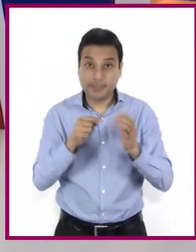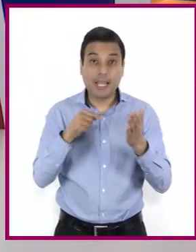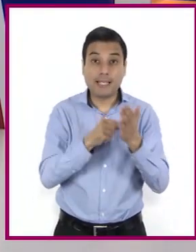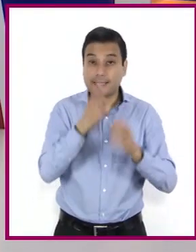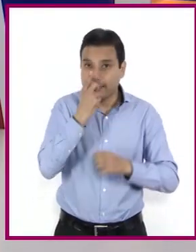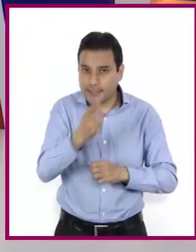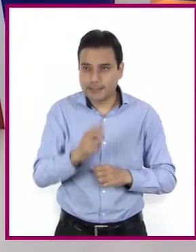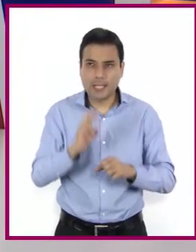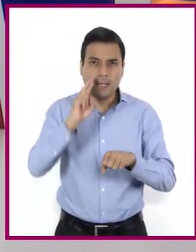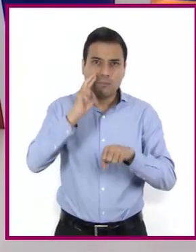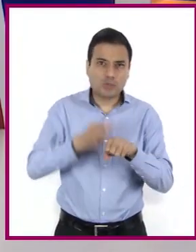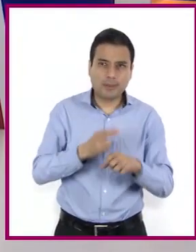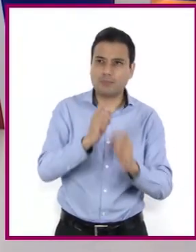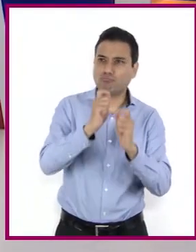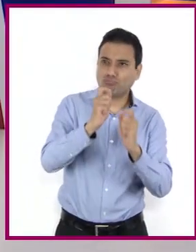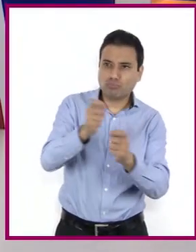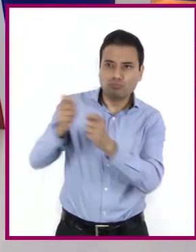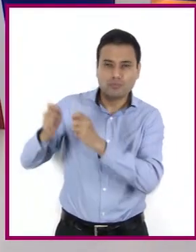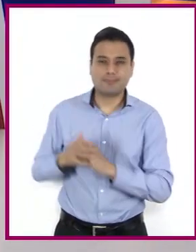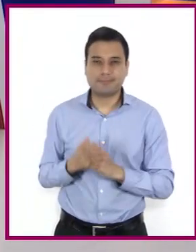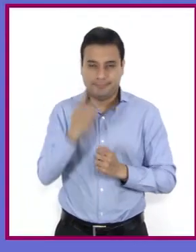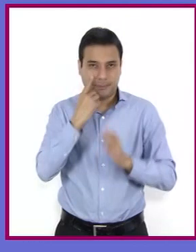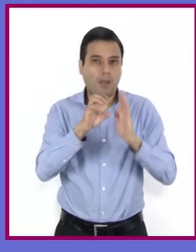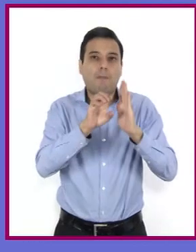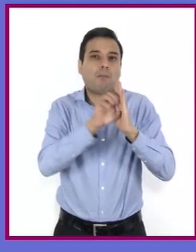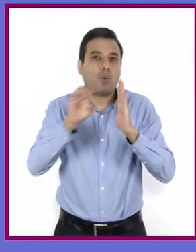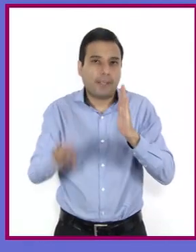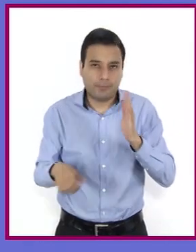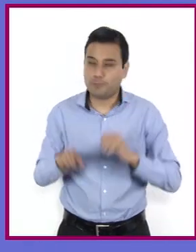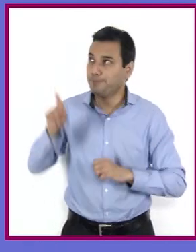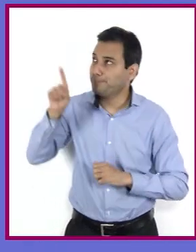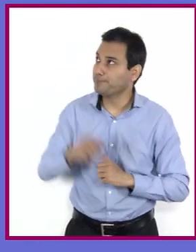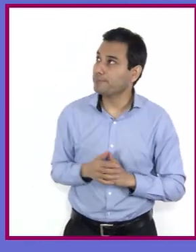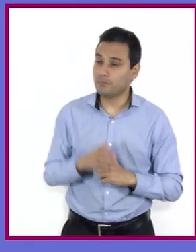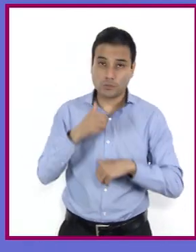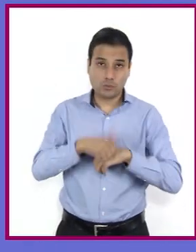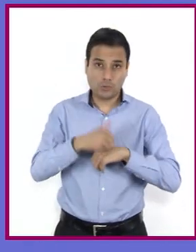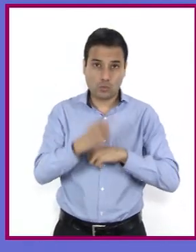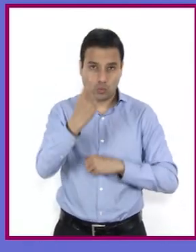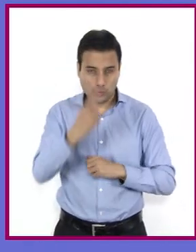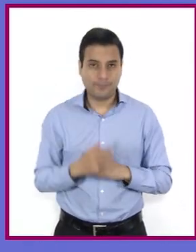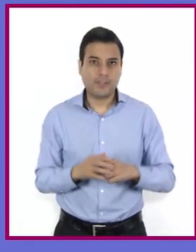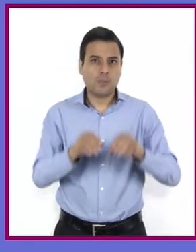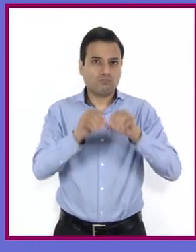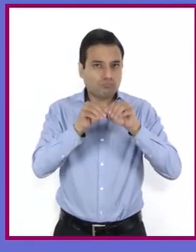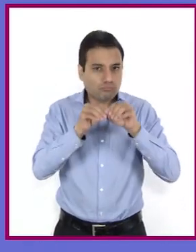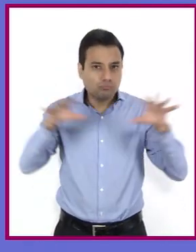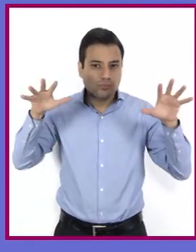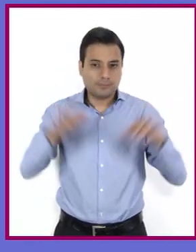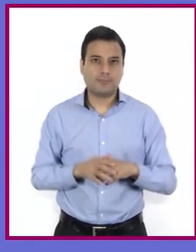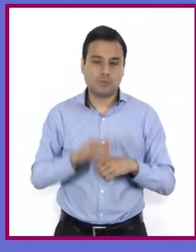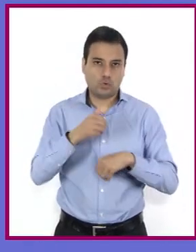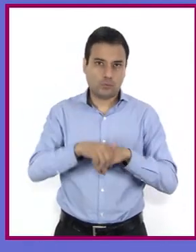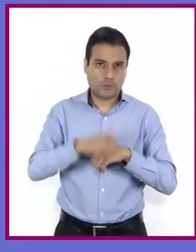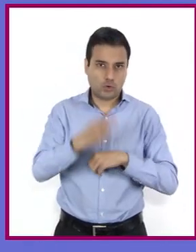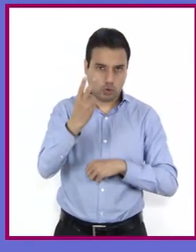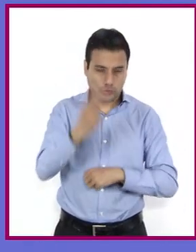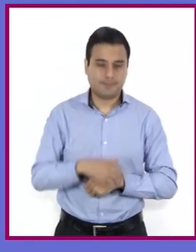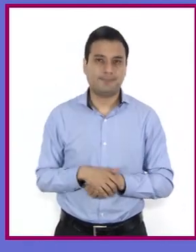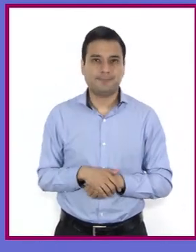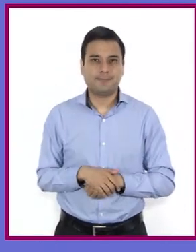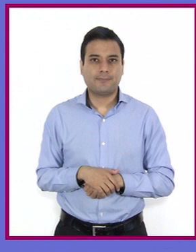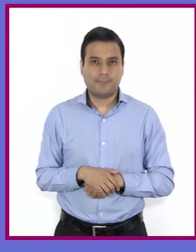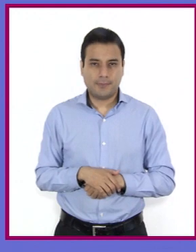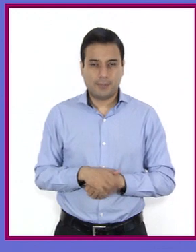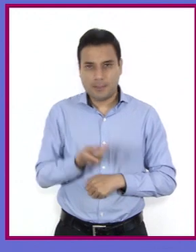las tareas de seguimiento a realizar. Por ejemplo, 1. Difusión de la campaña. 2. Preparar